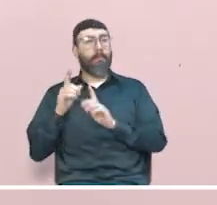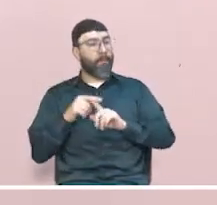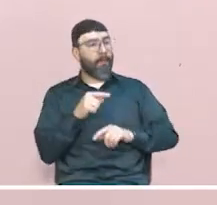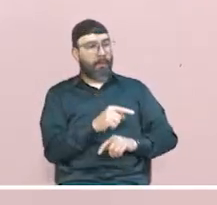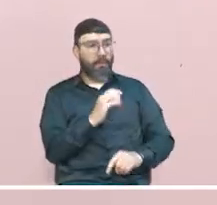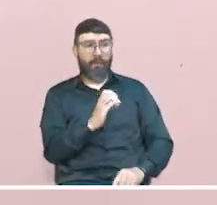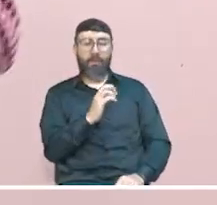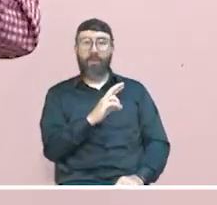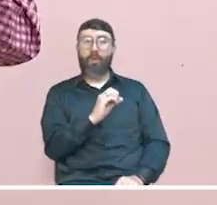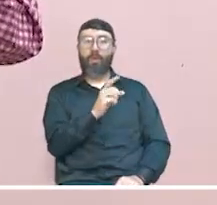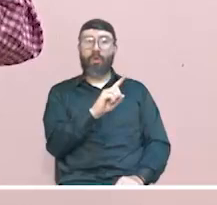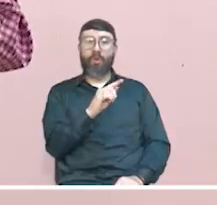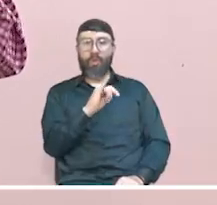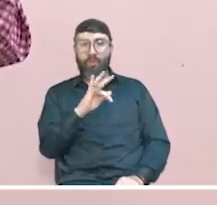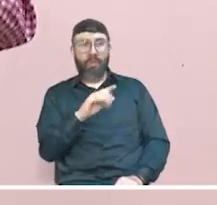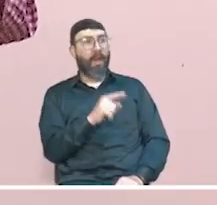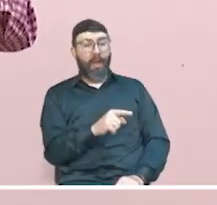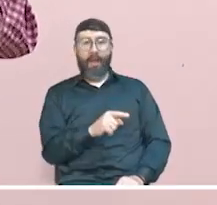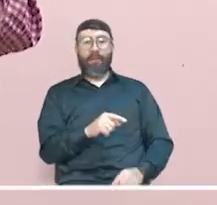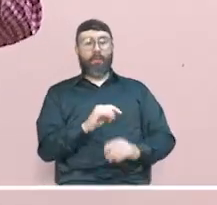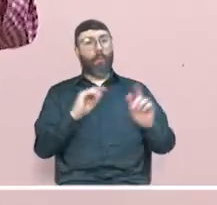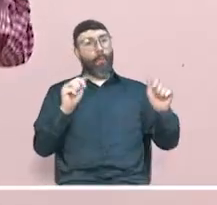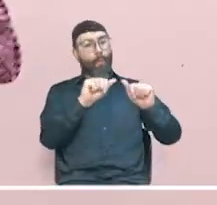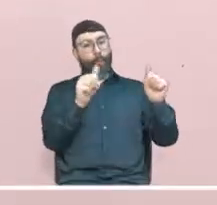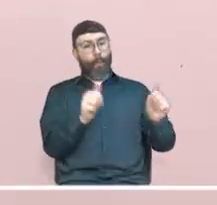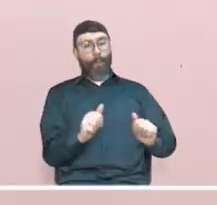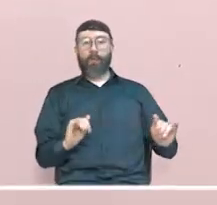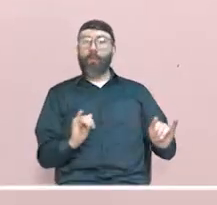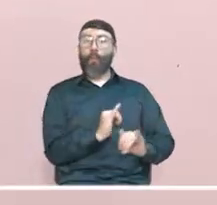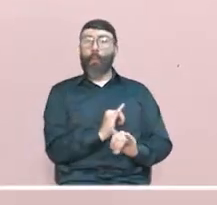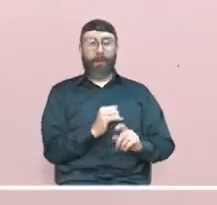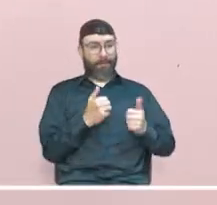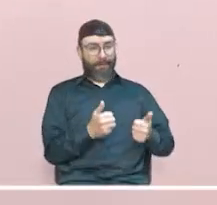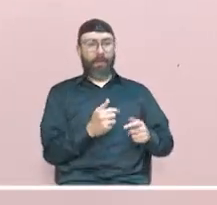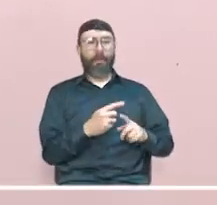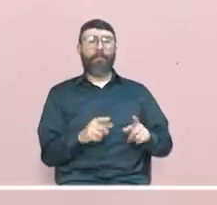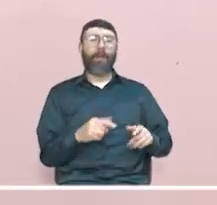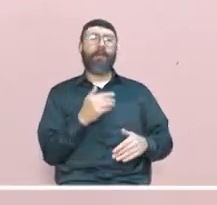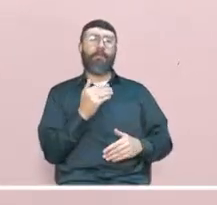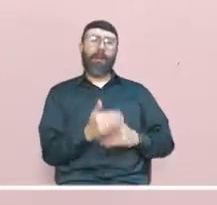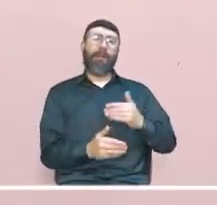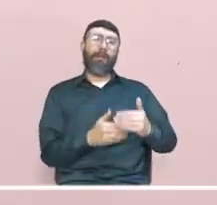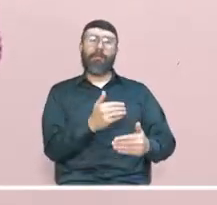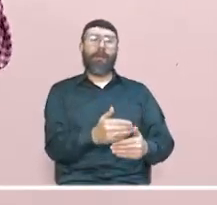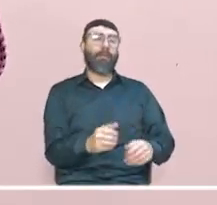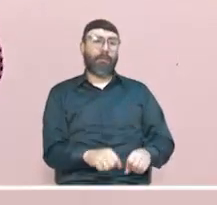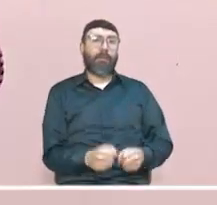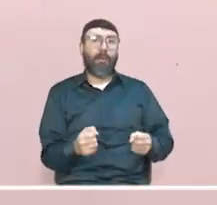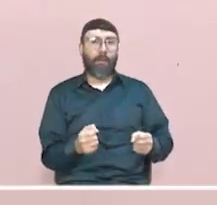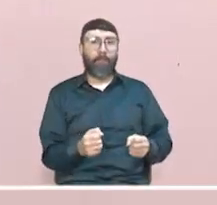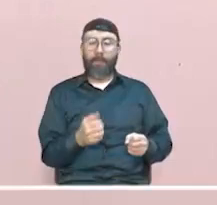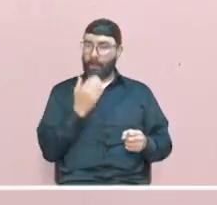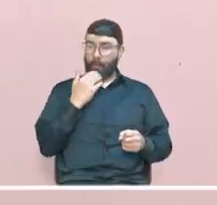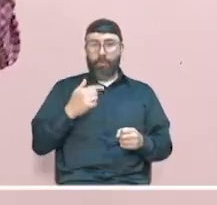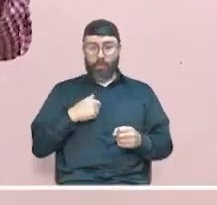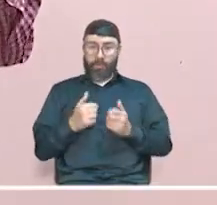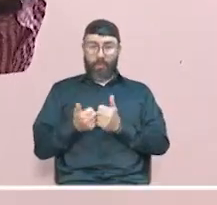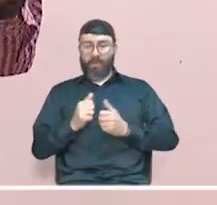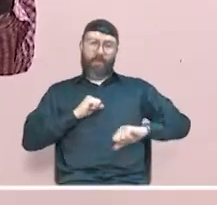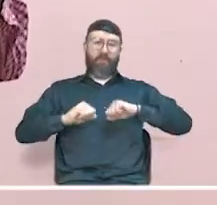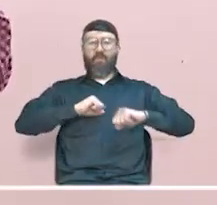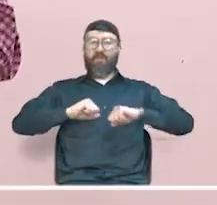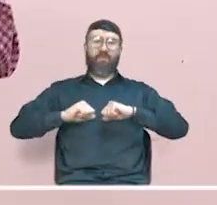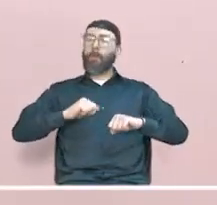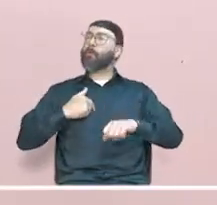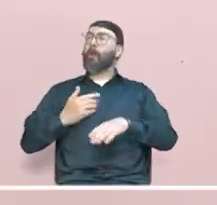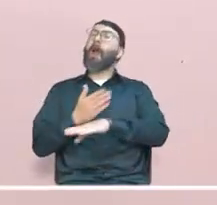CrossFit, pero llegaron a un proceso progresivo. O sea, yo no puedo, por el hecho de ser activo físicamente o de haber